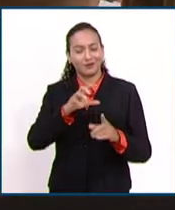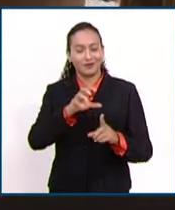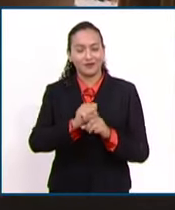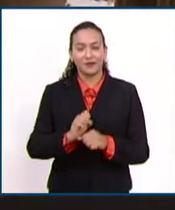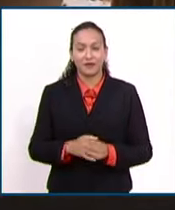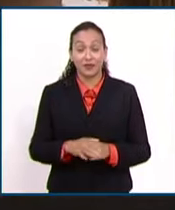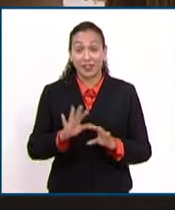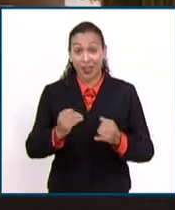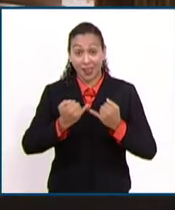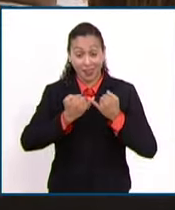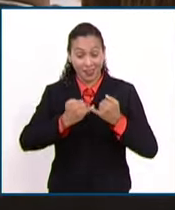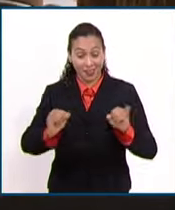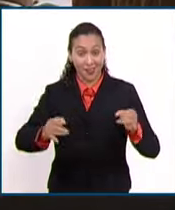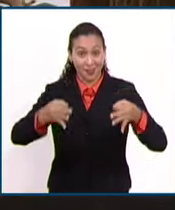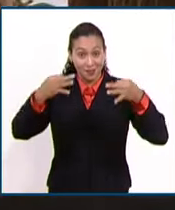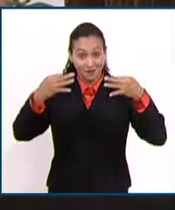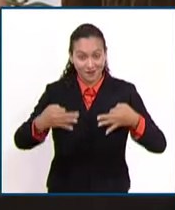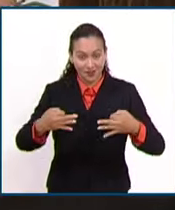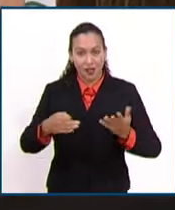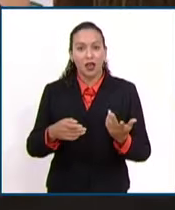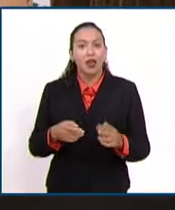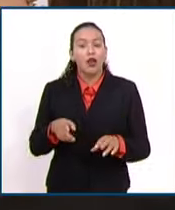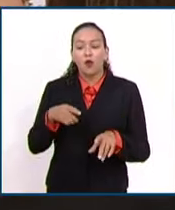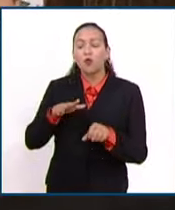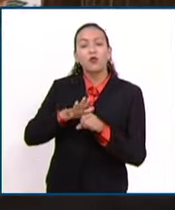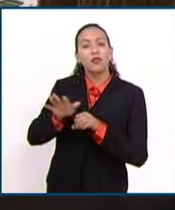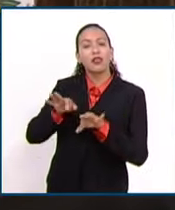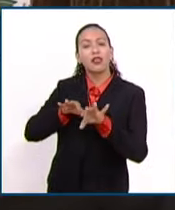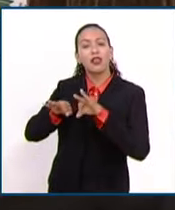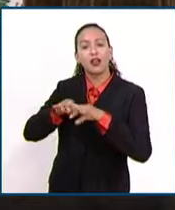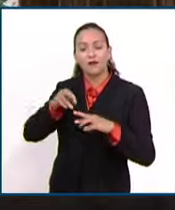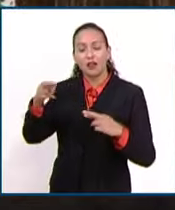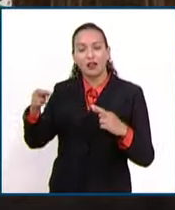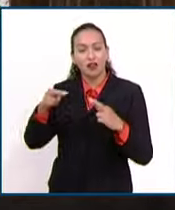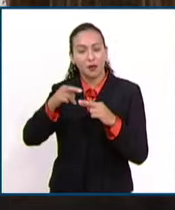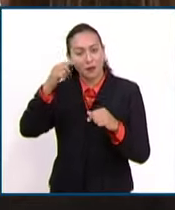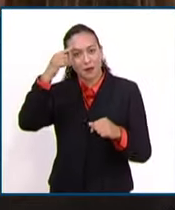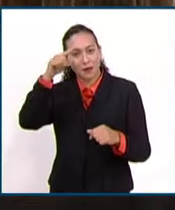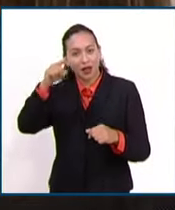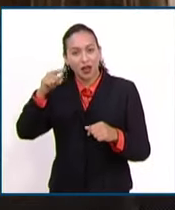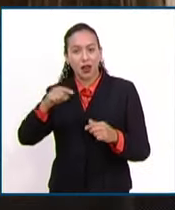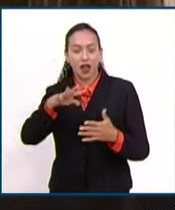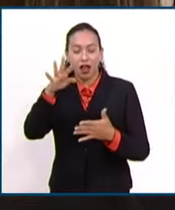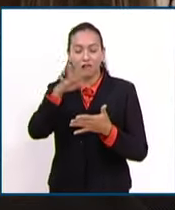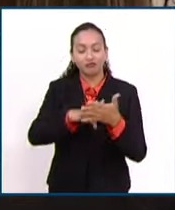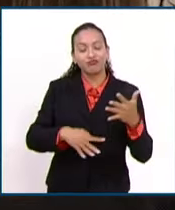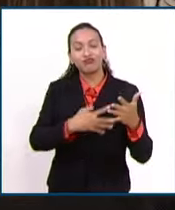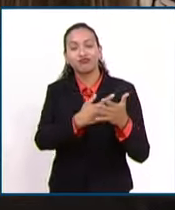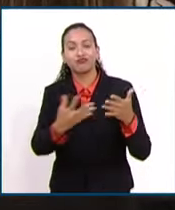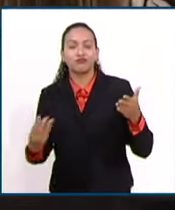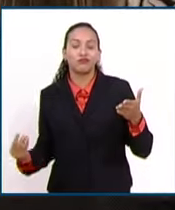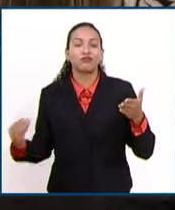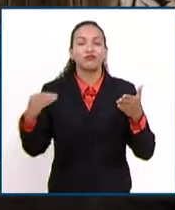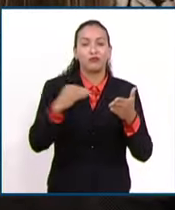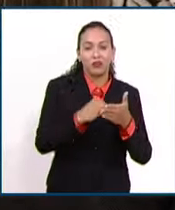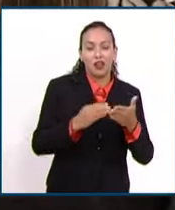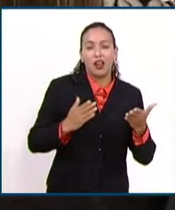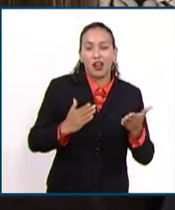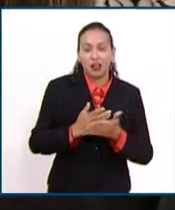Formalmente inaugurados los trabajos del encuentro regional para una agenda de seguridad y justicia,